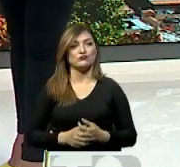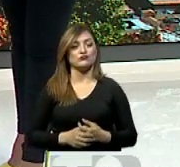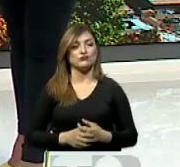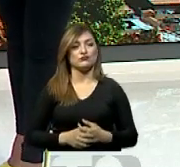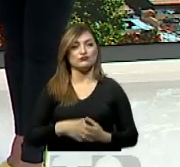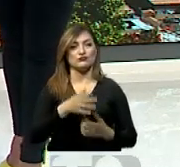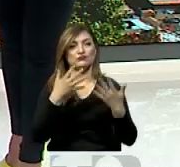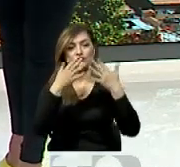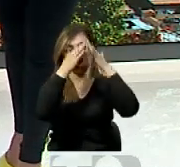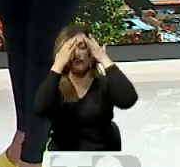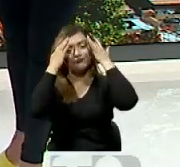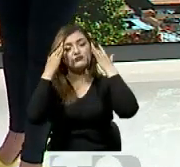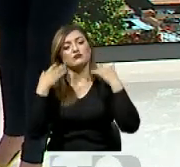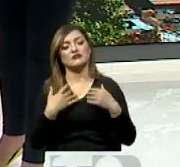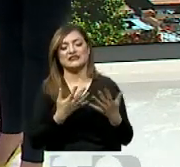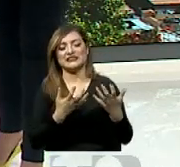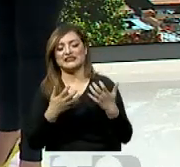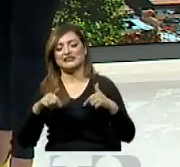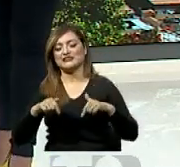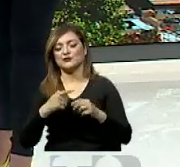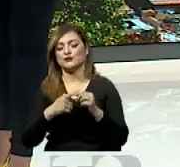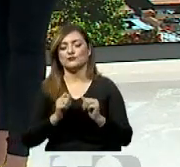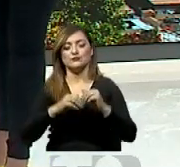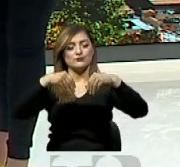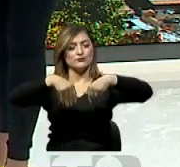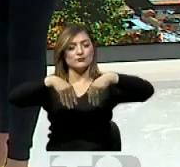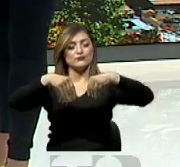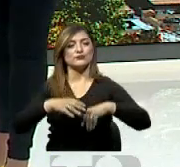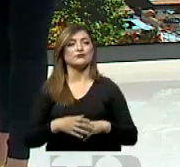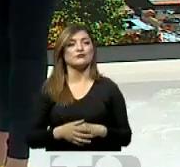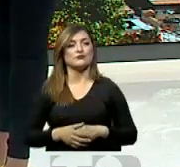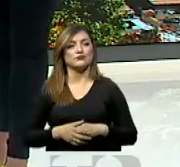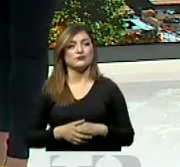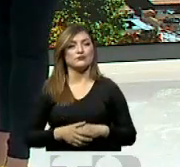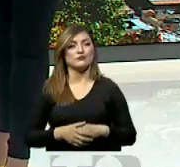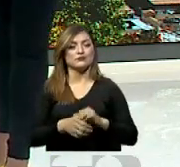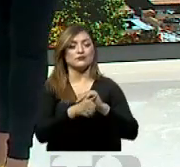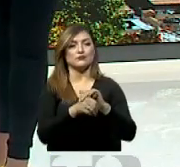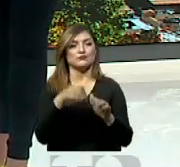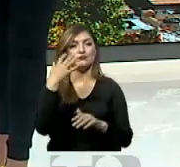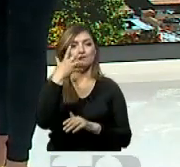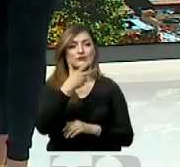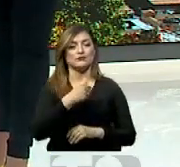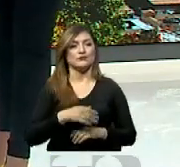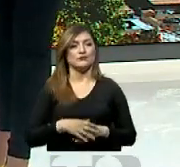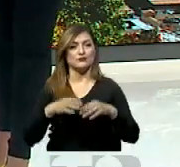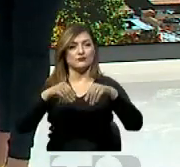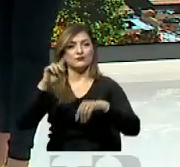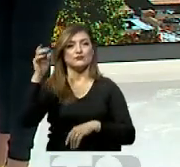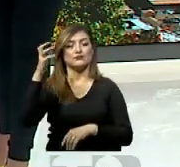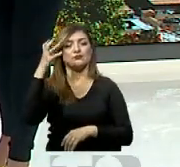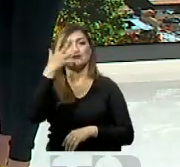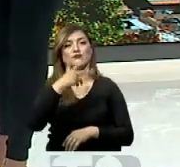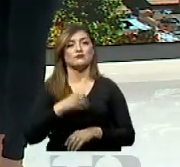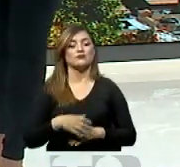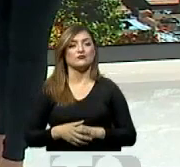envidia! Pero bueno, va a llover también en las Islas Encantadas, pero son maravillosas, así llueva, haga sol. La verdad,